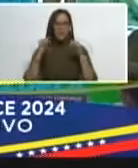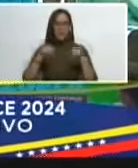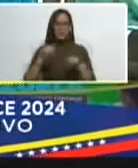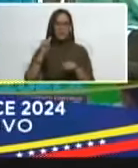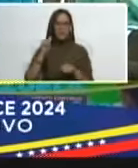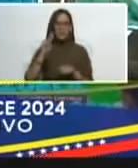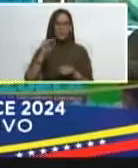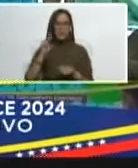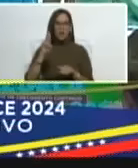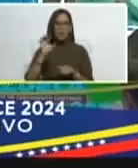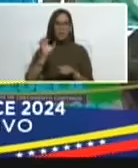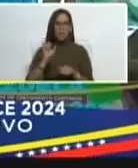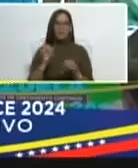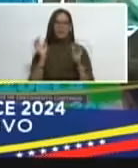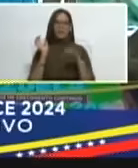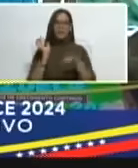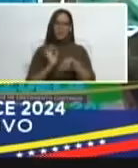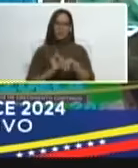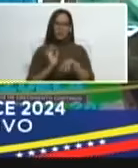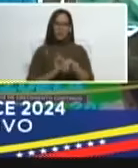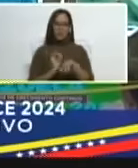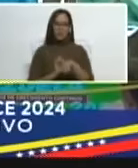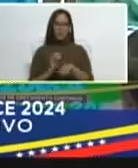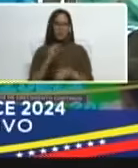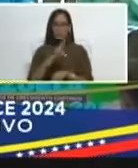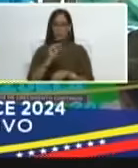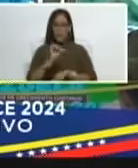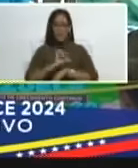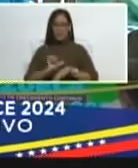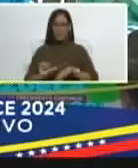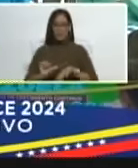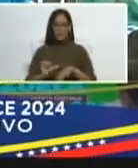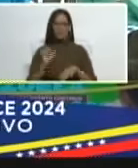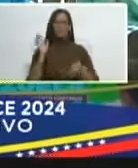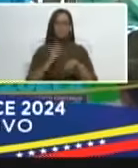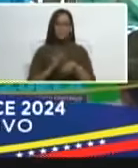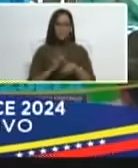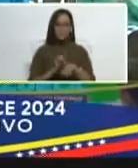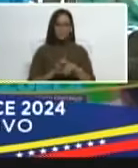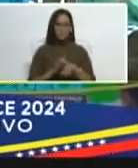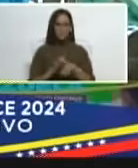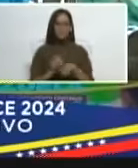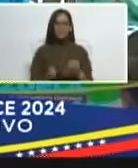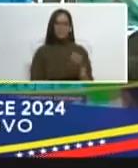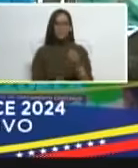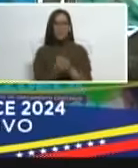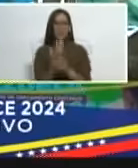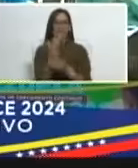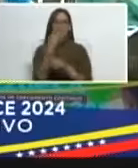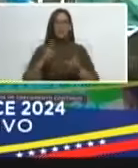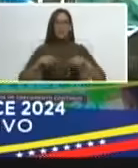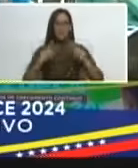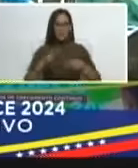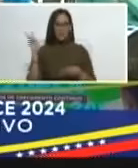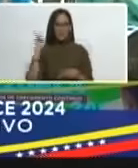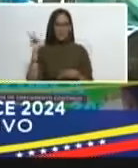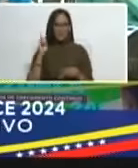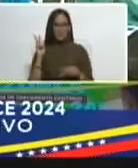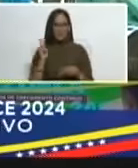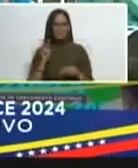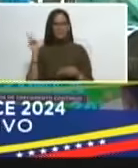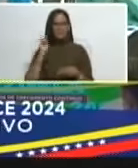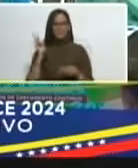que toque, ya no las heridas, para que toque el reverdecer de la nueva Venezuela.